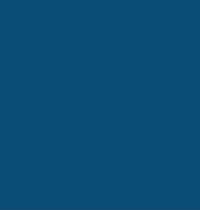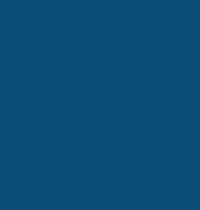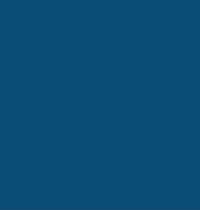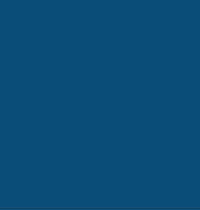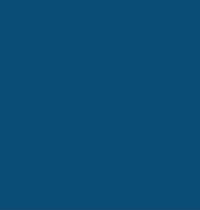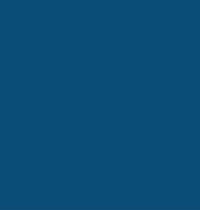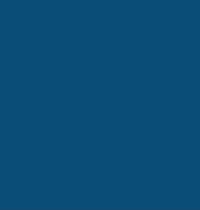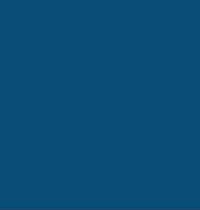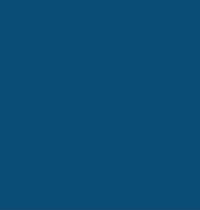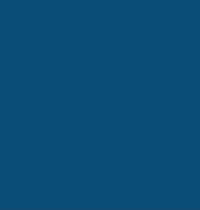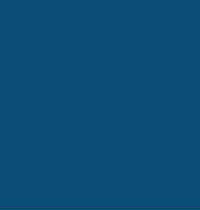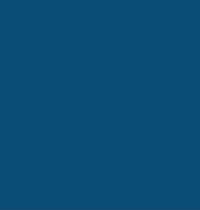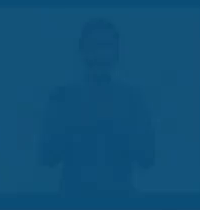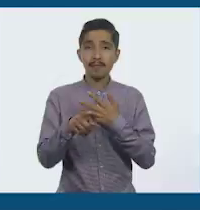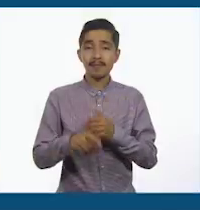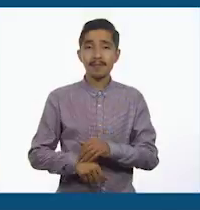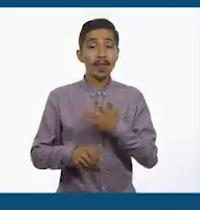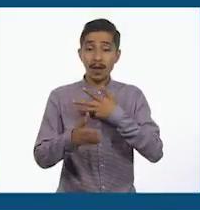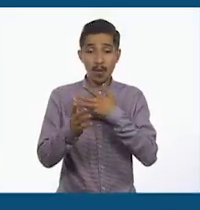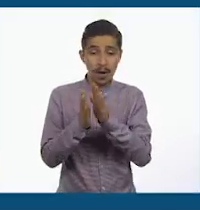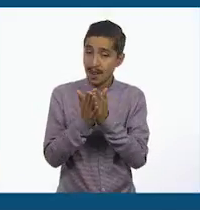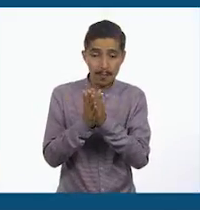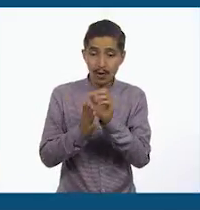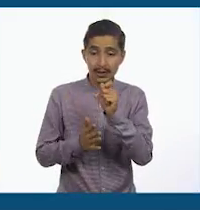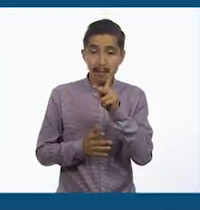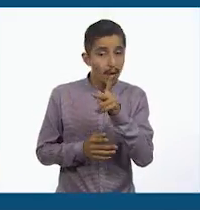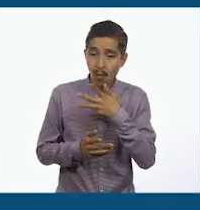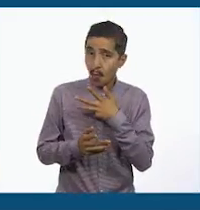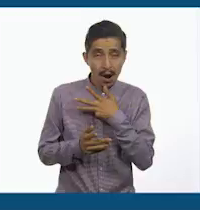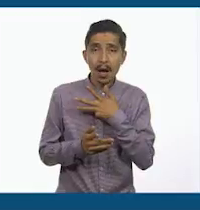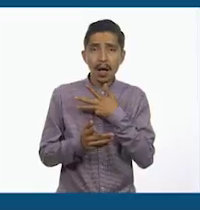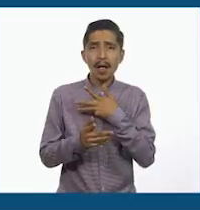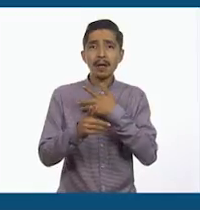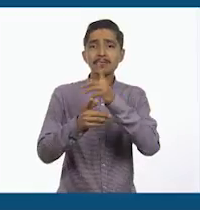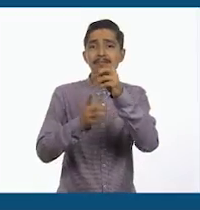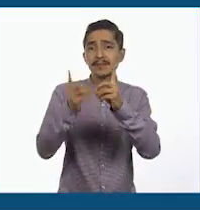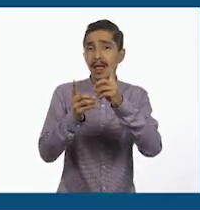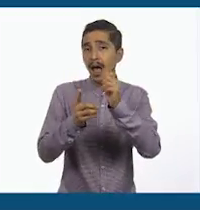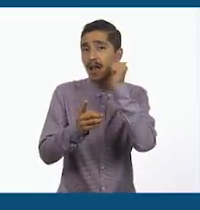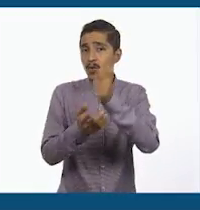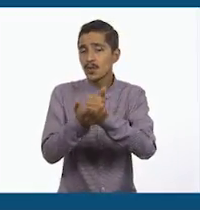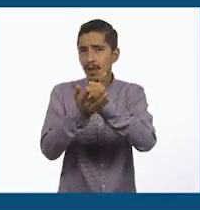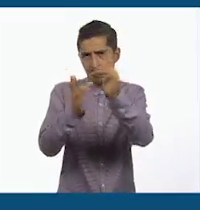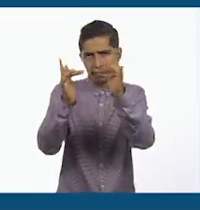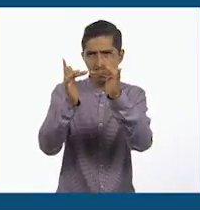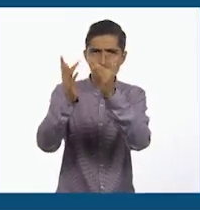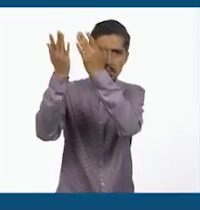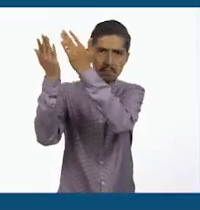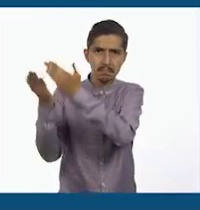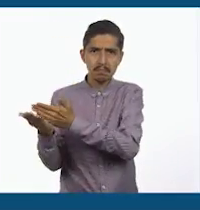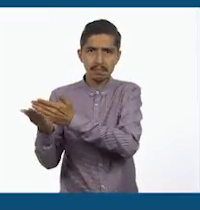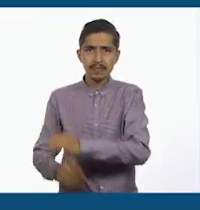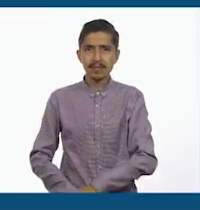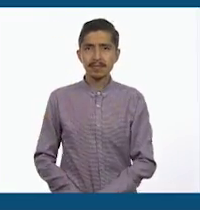Si no tienes el libro de texto o necesitas ayuda para responder las preguntas, contáctanos.